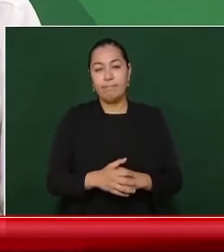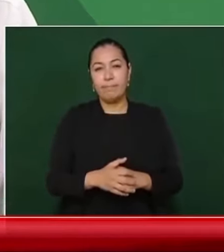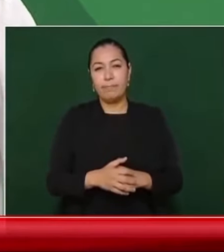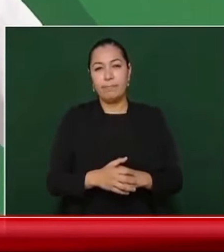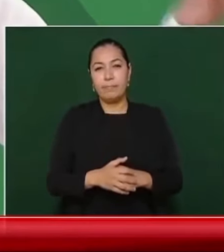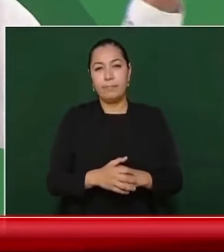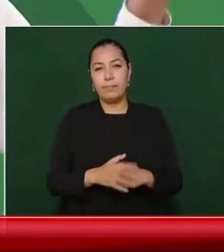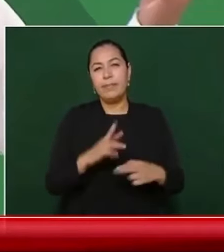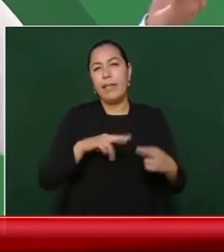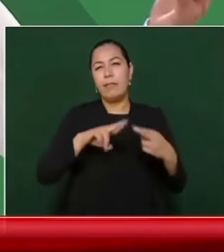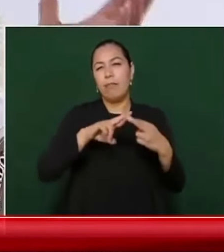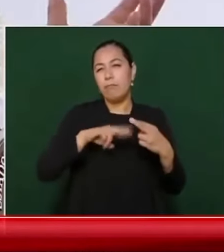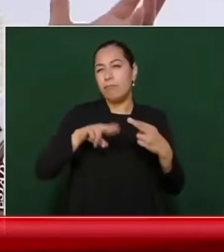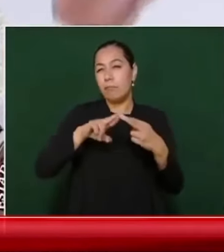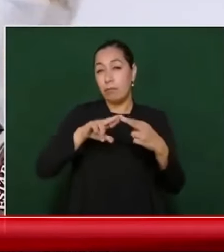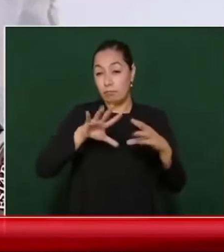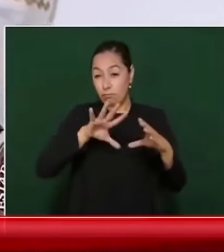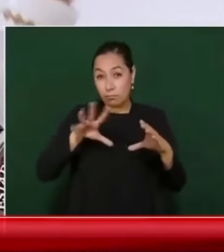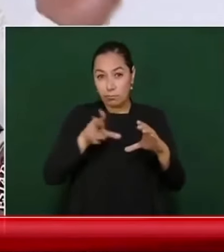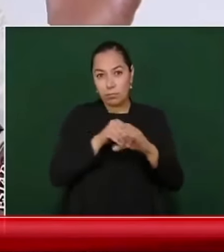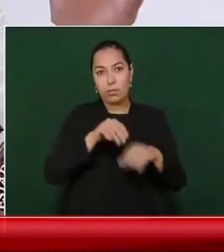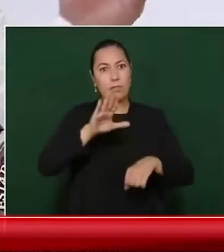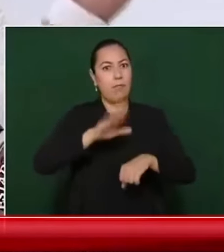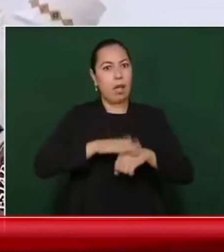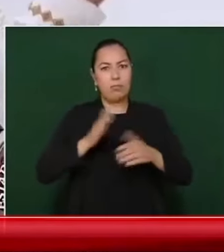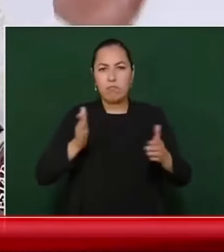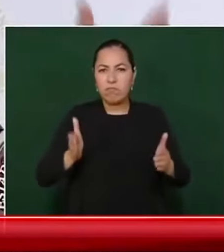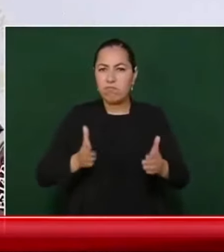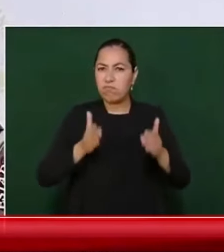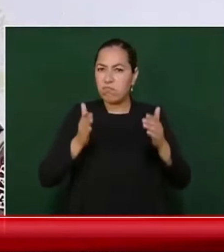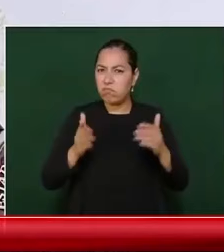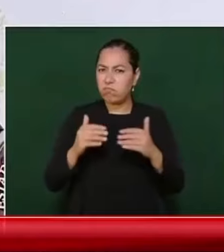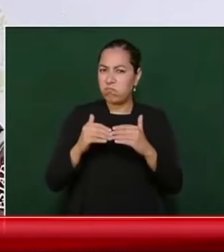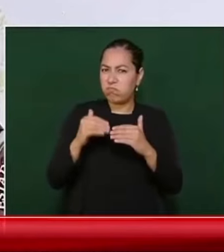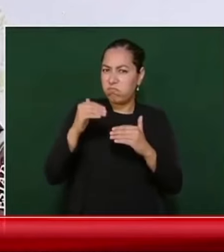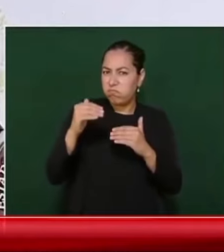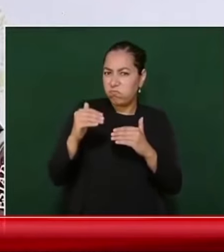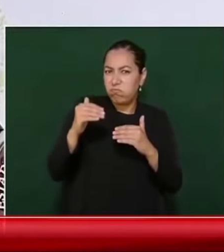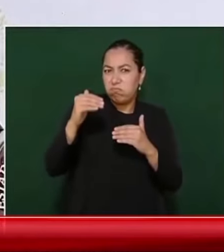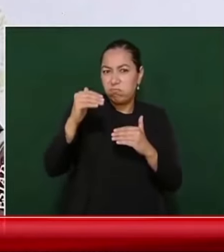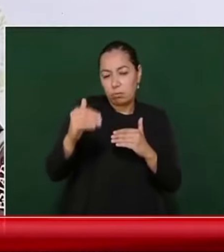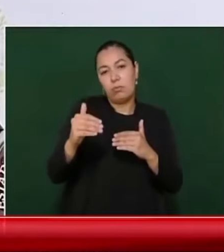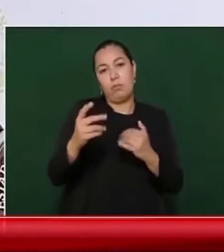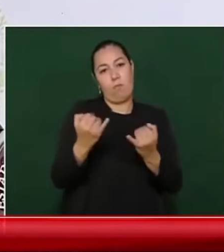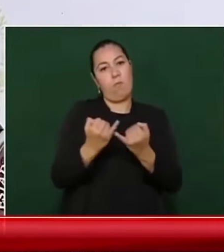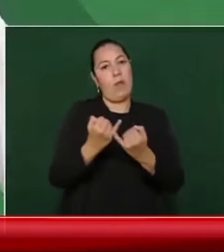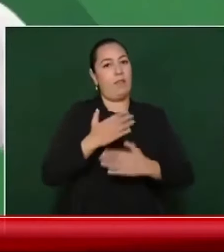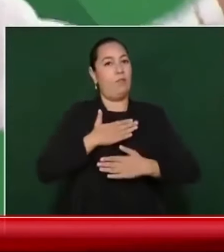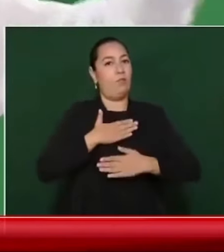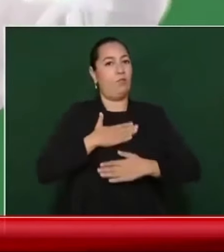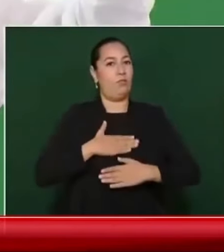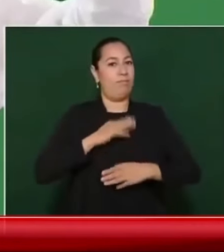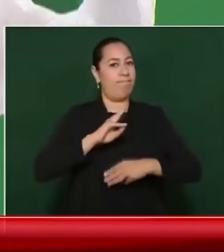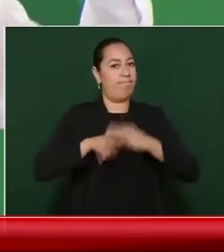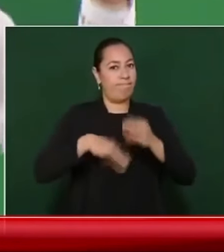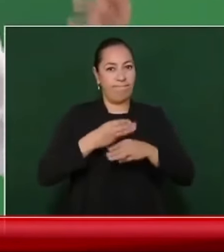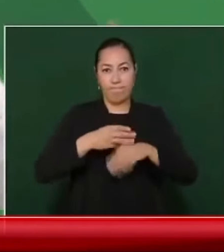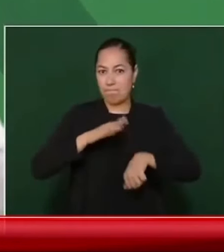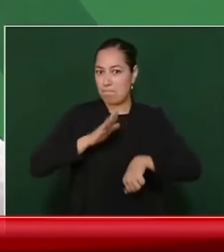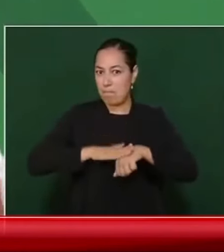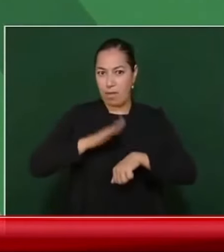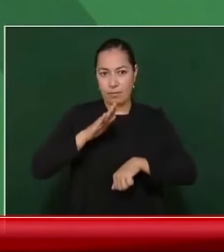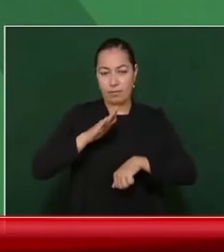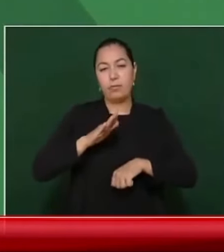pues más próspera y más justa del mundo por todo lo que